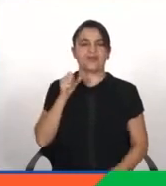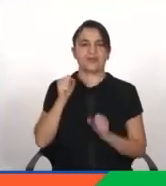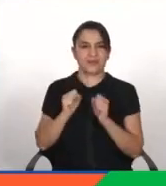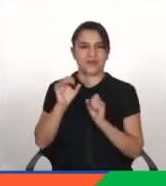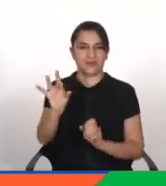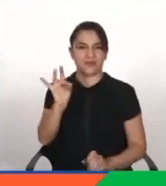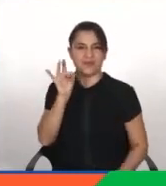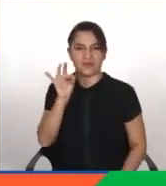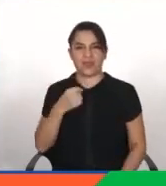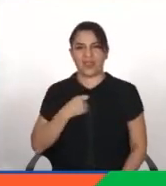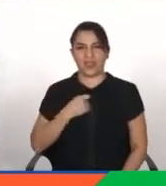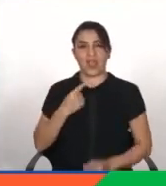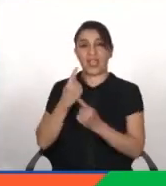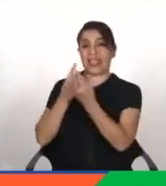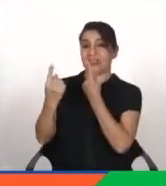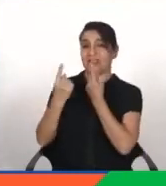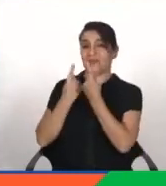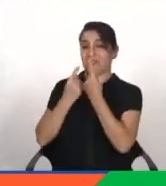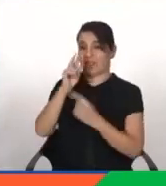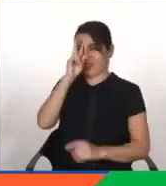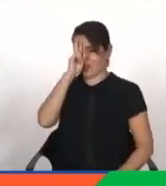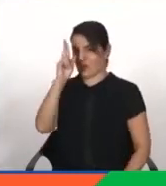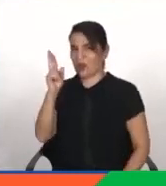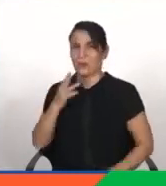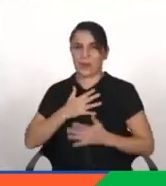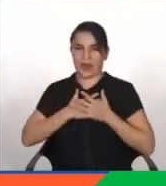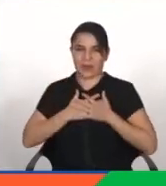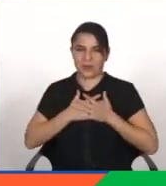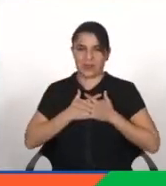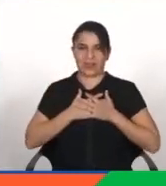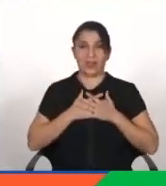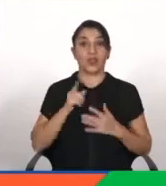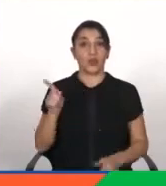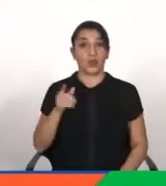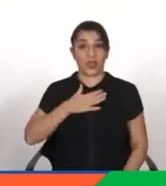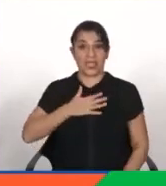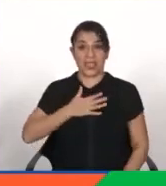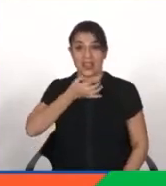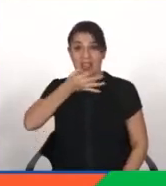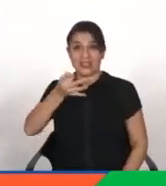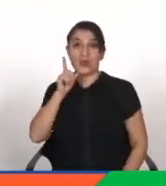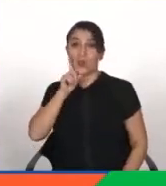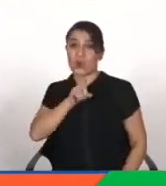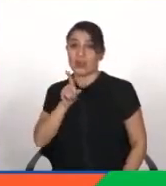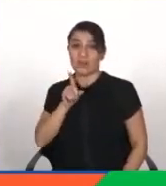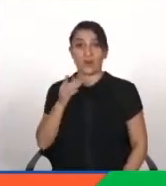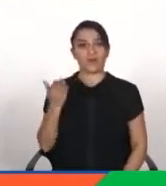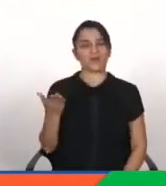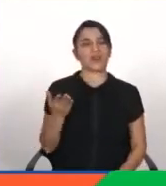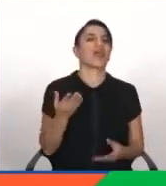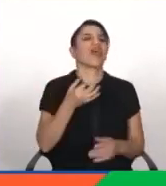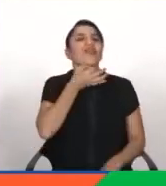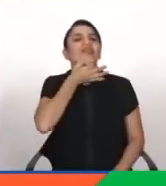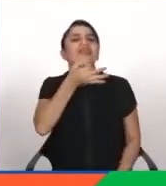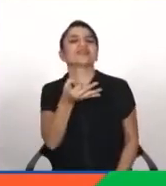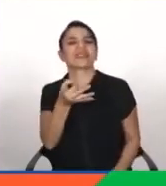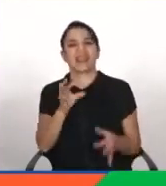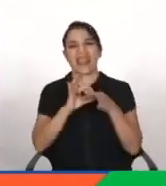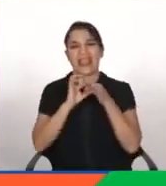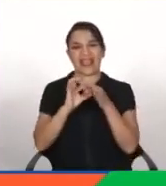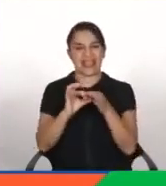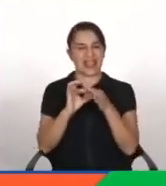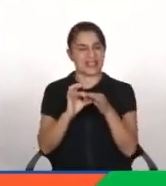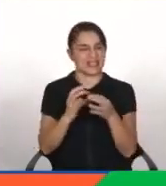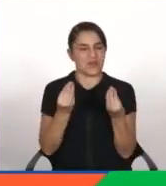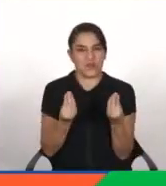entrevista. Es un honor para mí estar entrevistándote. No sé si quieres decir algunas últimas palabras. Que muchísimas gracias al MIM por haber organizado